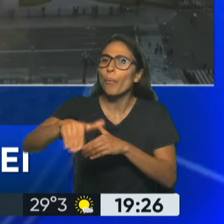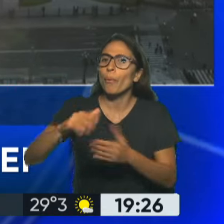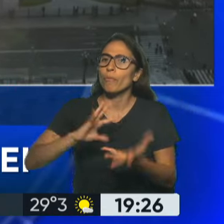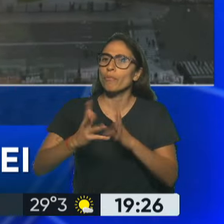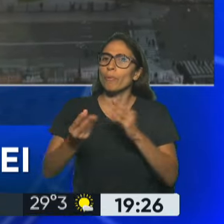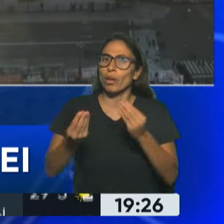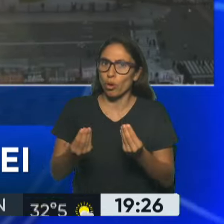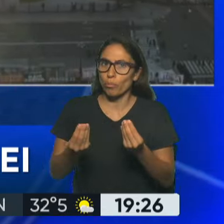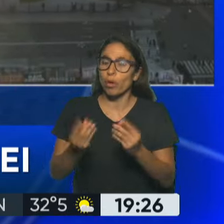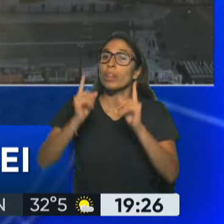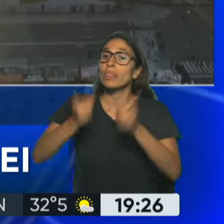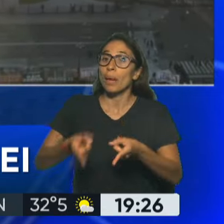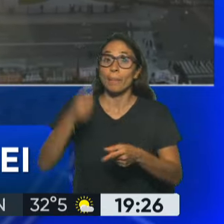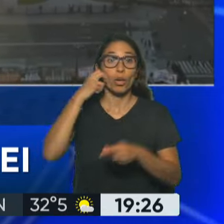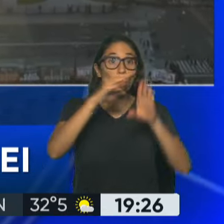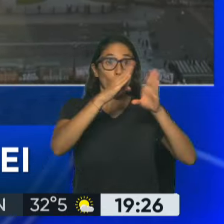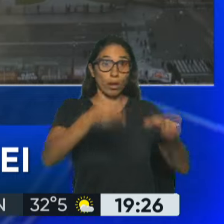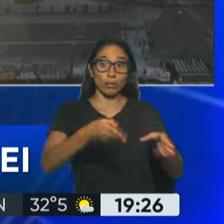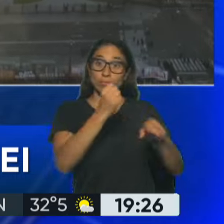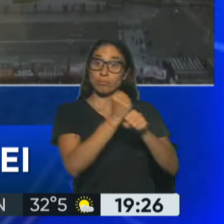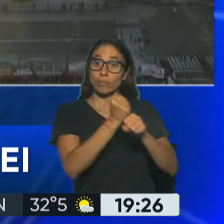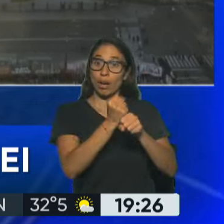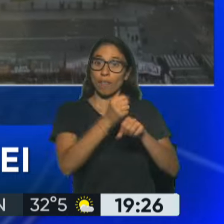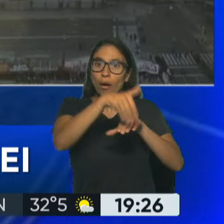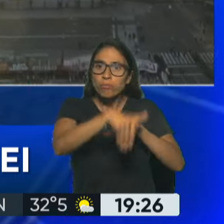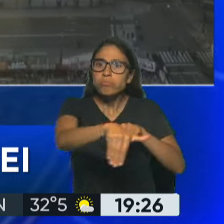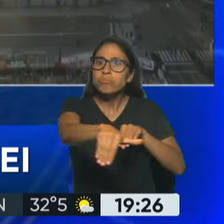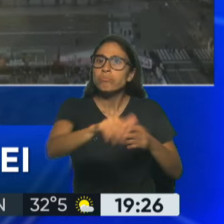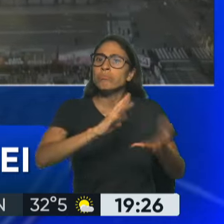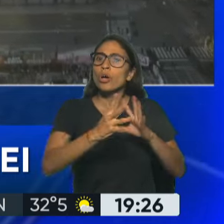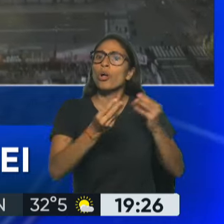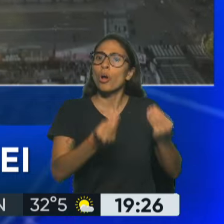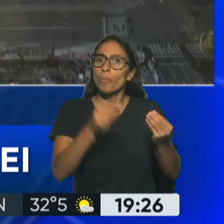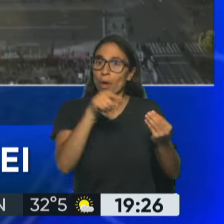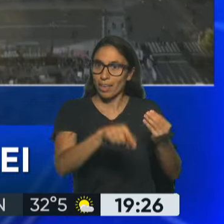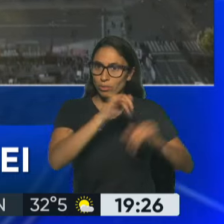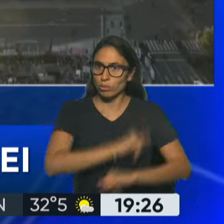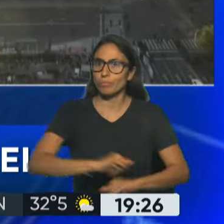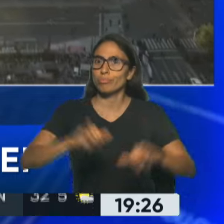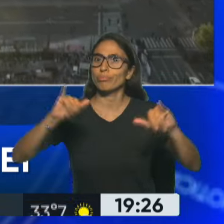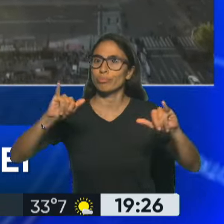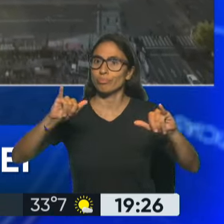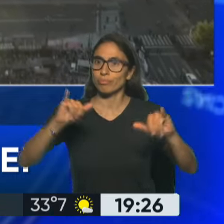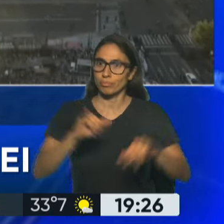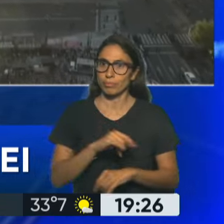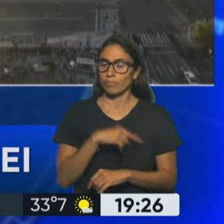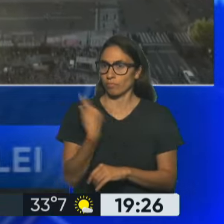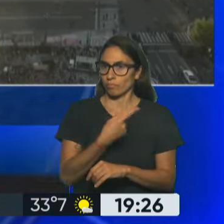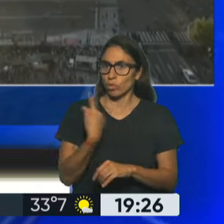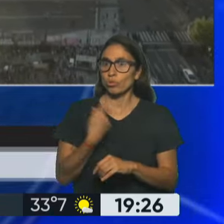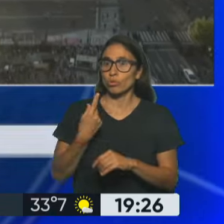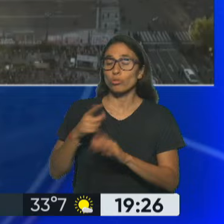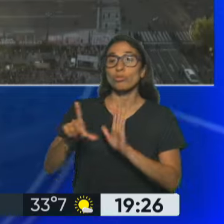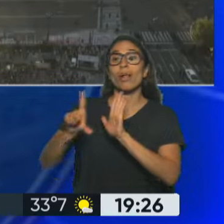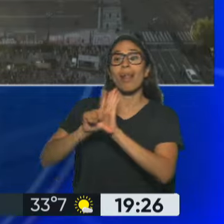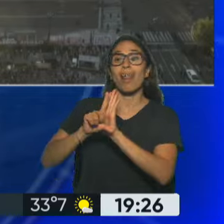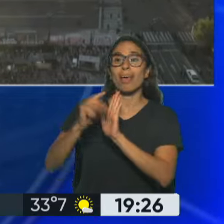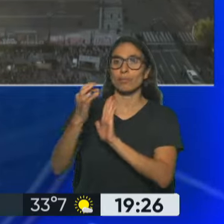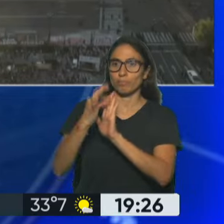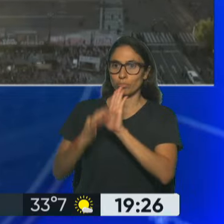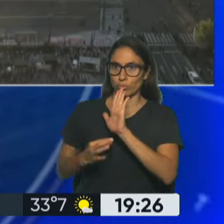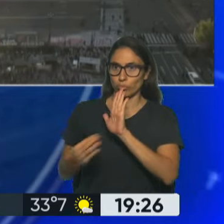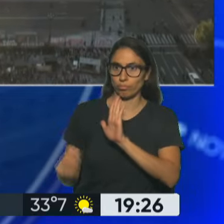parlamentarias que esté dispuesto a traer y que este congreso va a tener la misma predisposición que tuvo por lo menos desde nuestro bloque con la ley Ómnibus de de darle